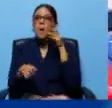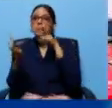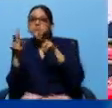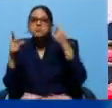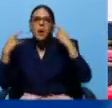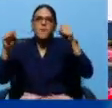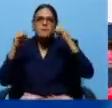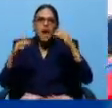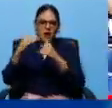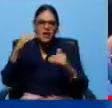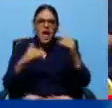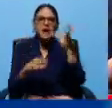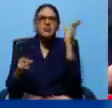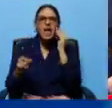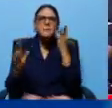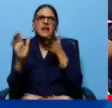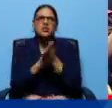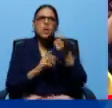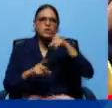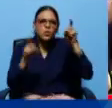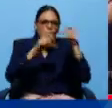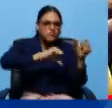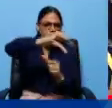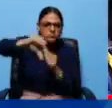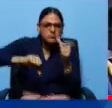alta experiencia de los docentes.